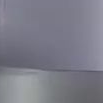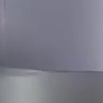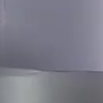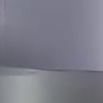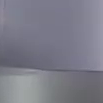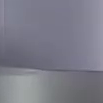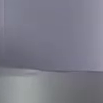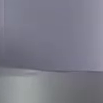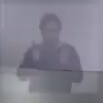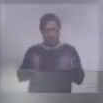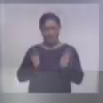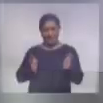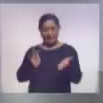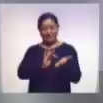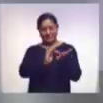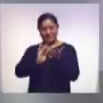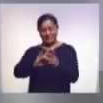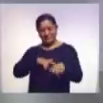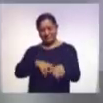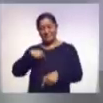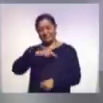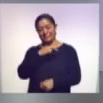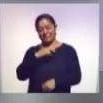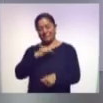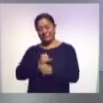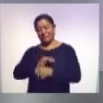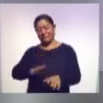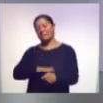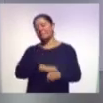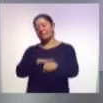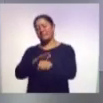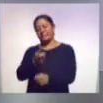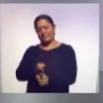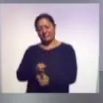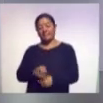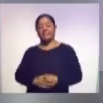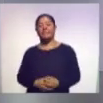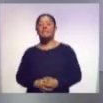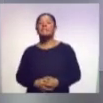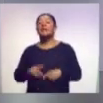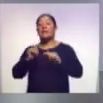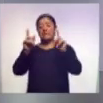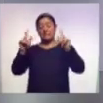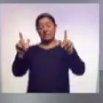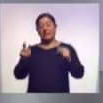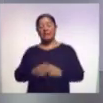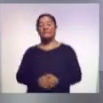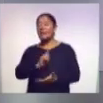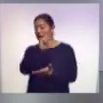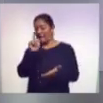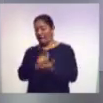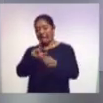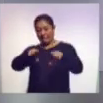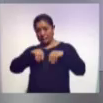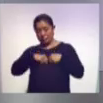Estamos de regreso, gracias por continuar con nosotros. Vamos a más información local. En Tlaxcala, gracias a la ley de adopciones,